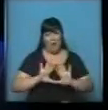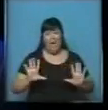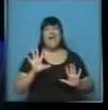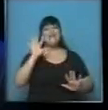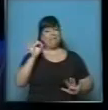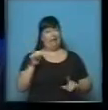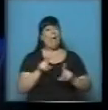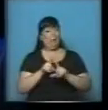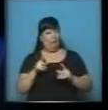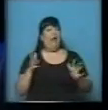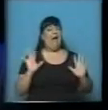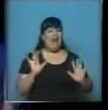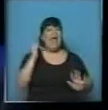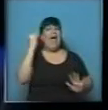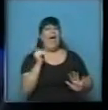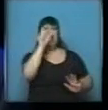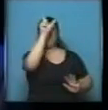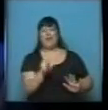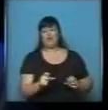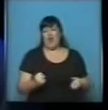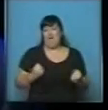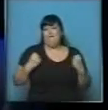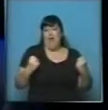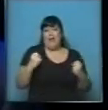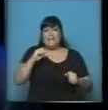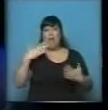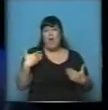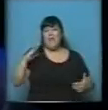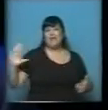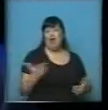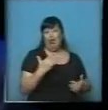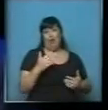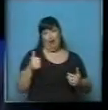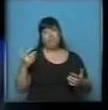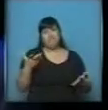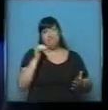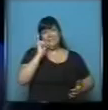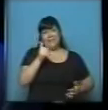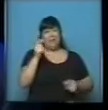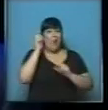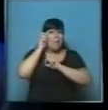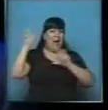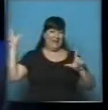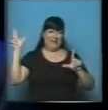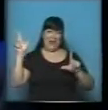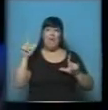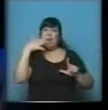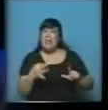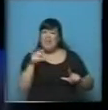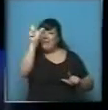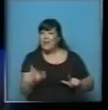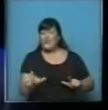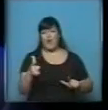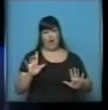tentador pensar que existe esa persona infalible que todo lo puede y todo lo va a resolver. Pero esa persona no existe. Pero yo sí me